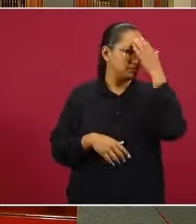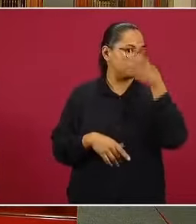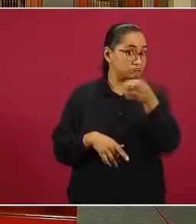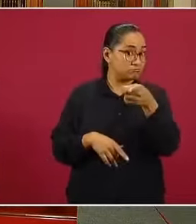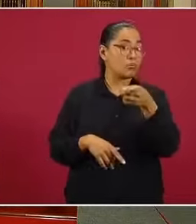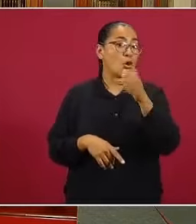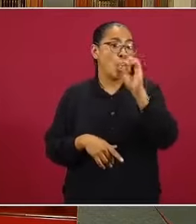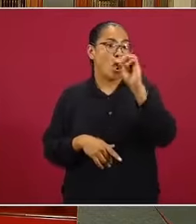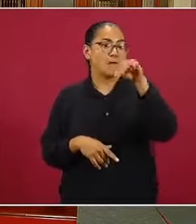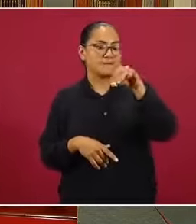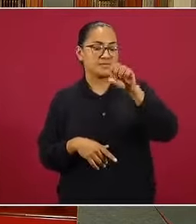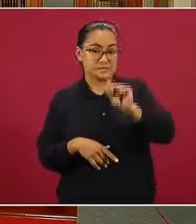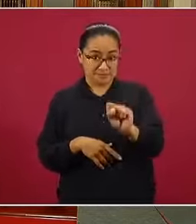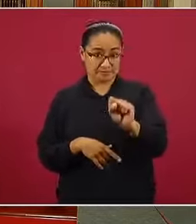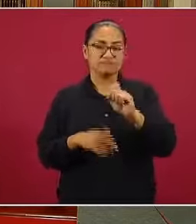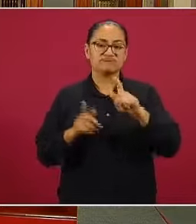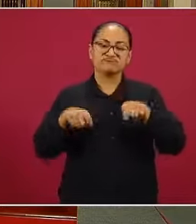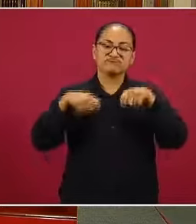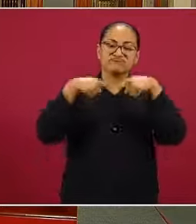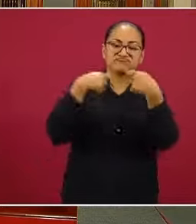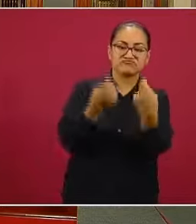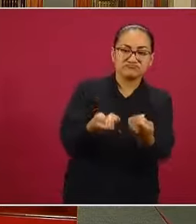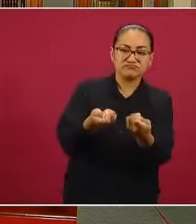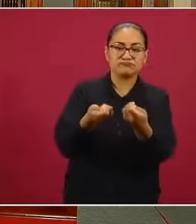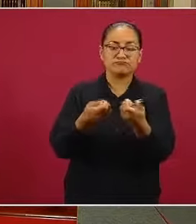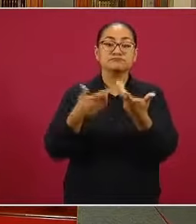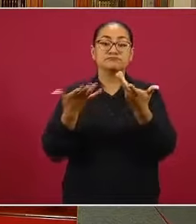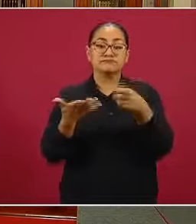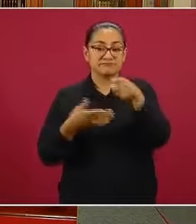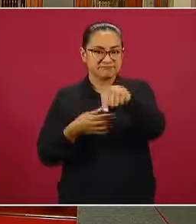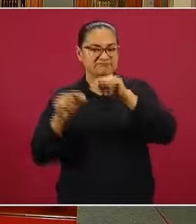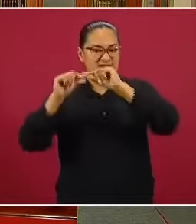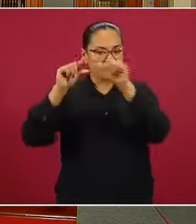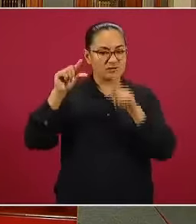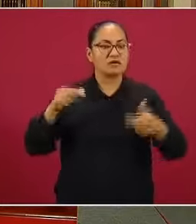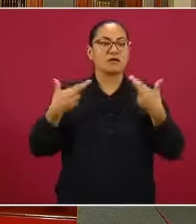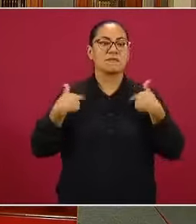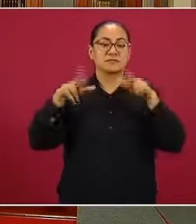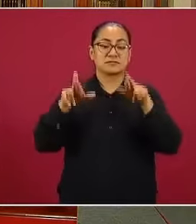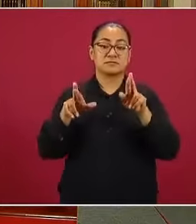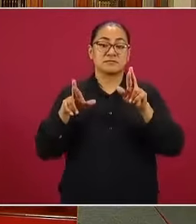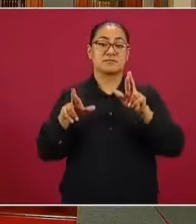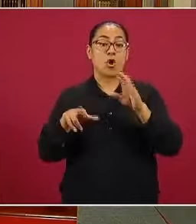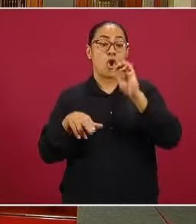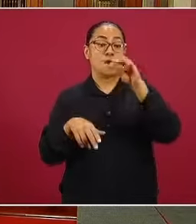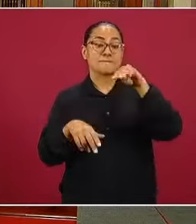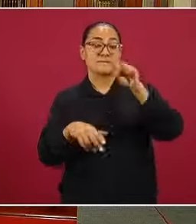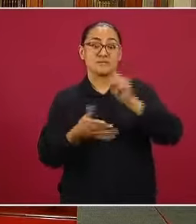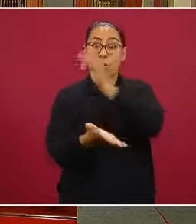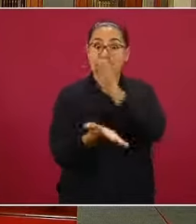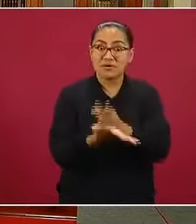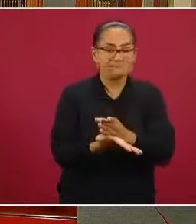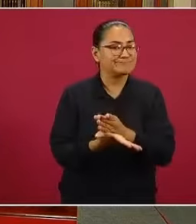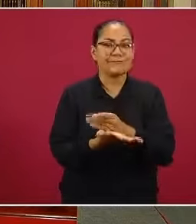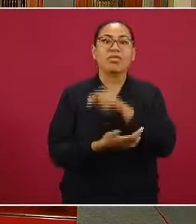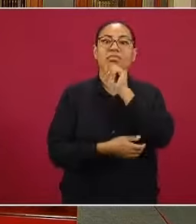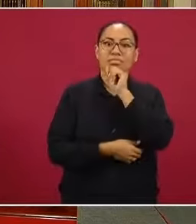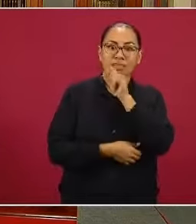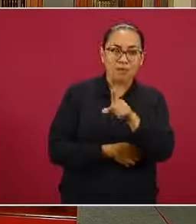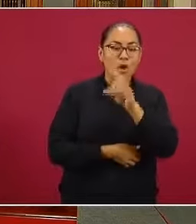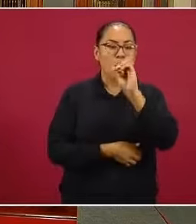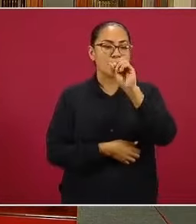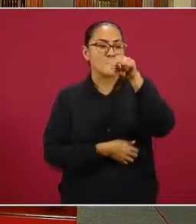Salud, el doctor Tedros, en nombre no solo de la OMS, sino que de todo el sistema de Naciones Unidas y en particular de la Fuerza